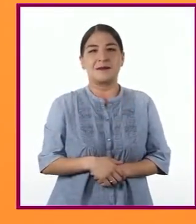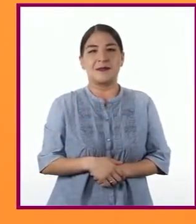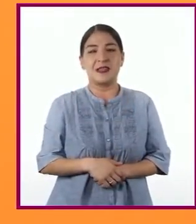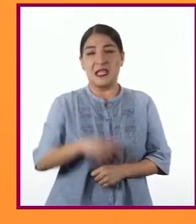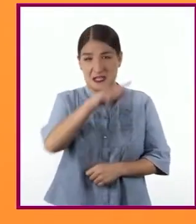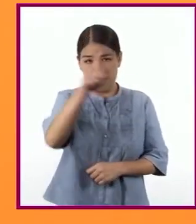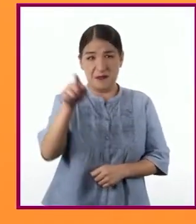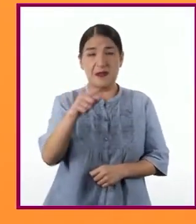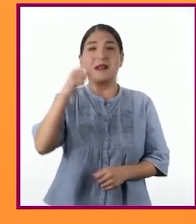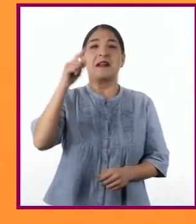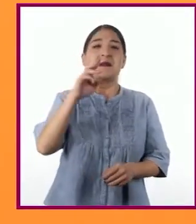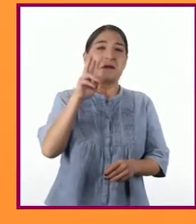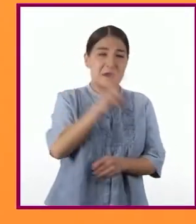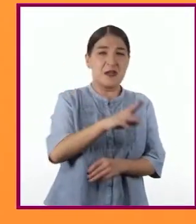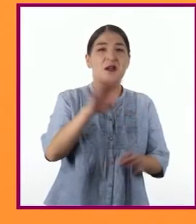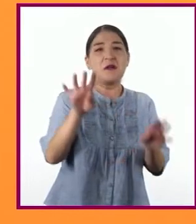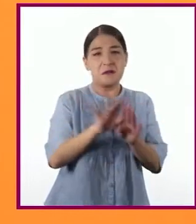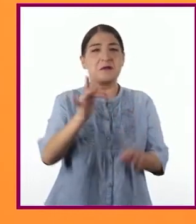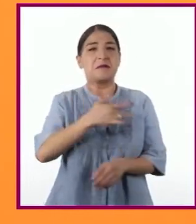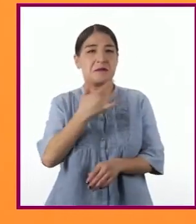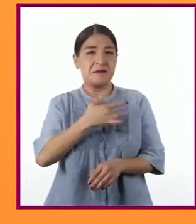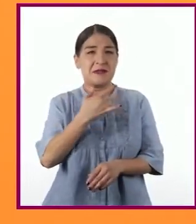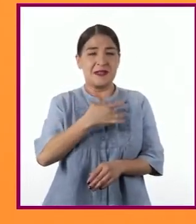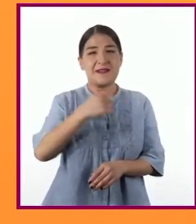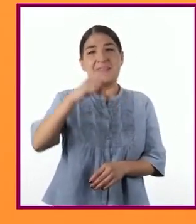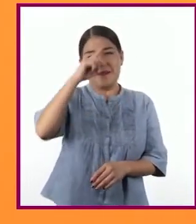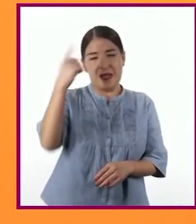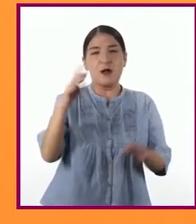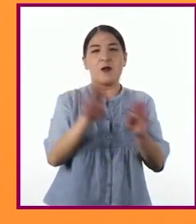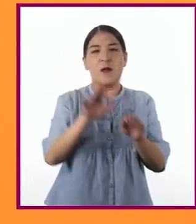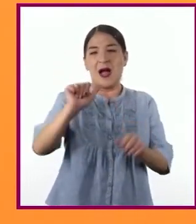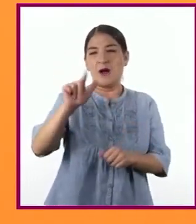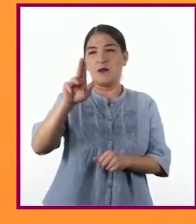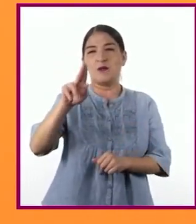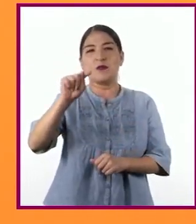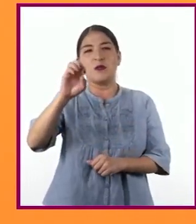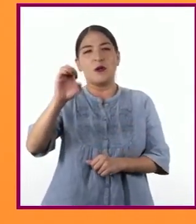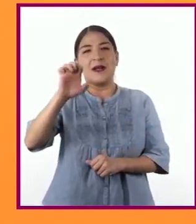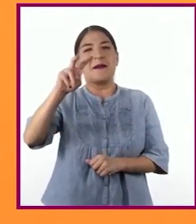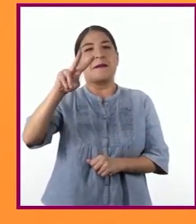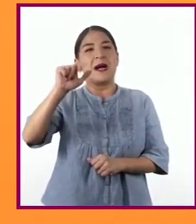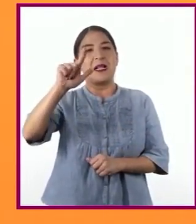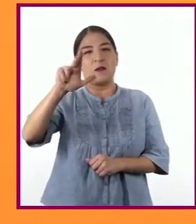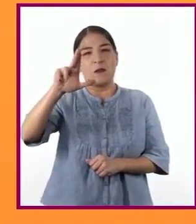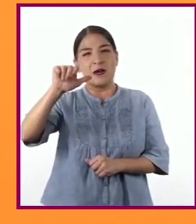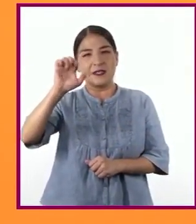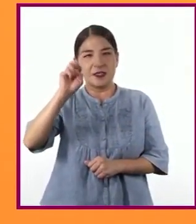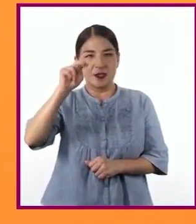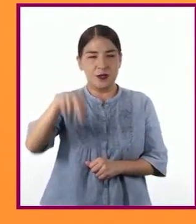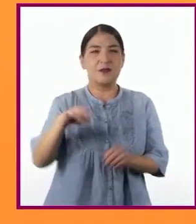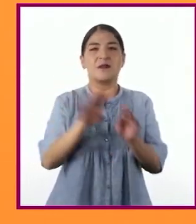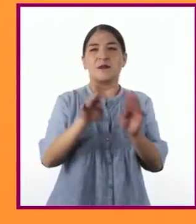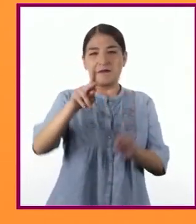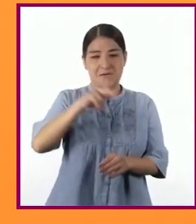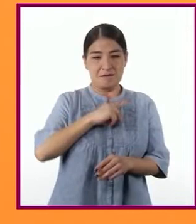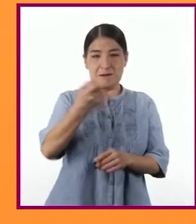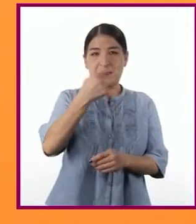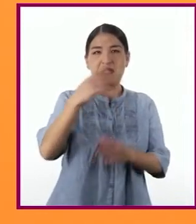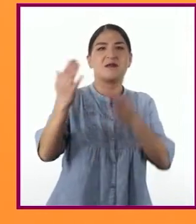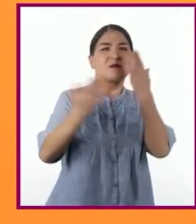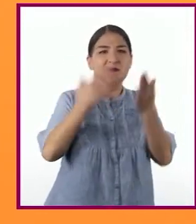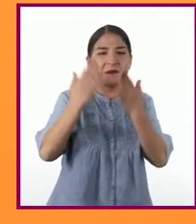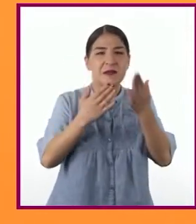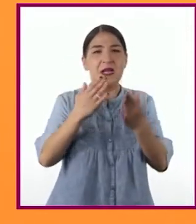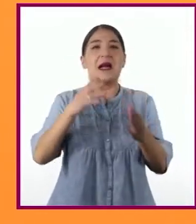¿Les parece que es factible aplicar la autoevaluación en su escuela? En el video se menciona que es importante hacer